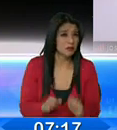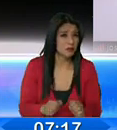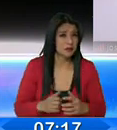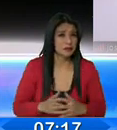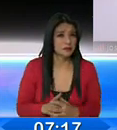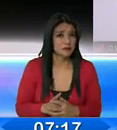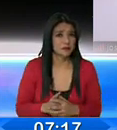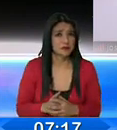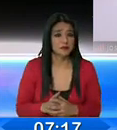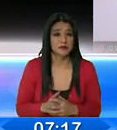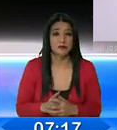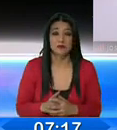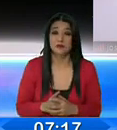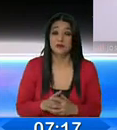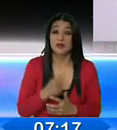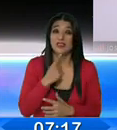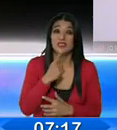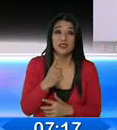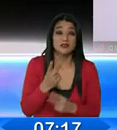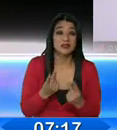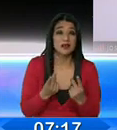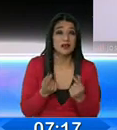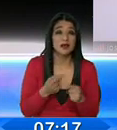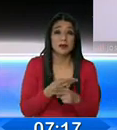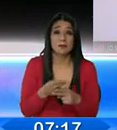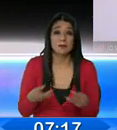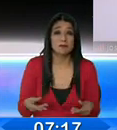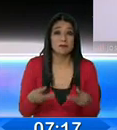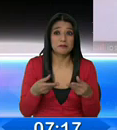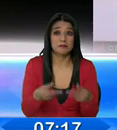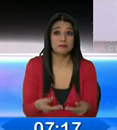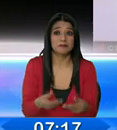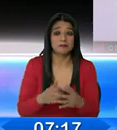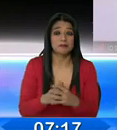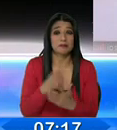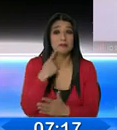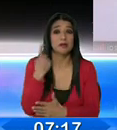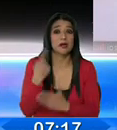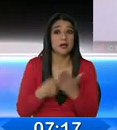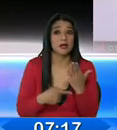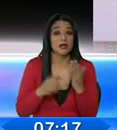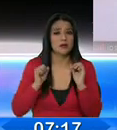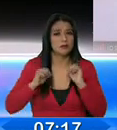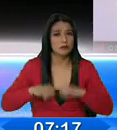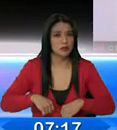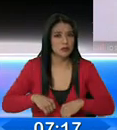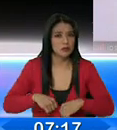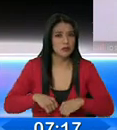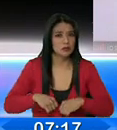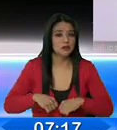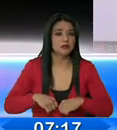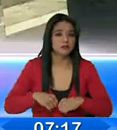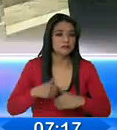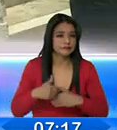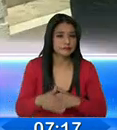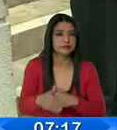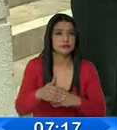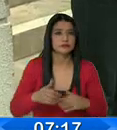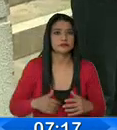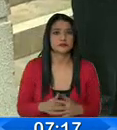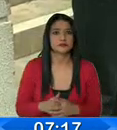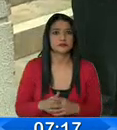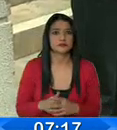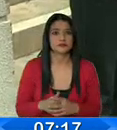pedimos que sea lo más pronto posible para que el dictamen sea de forma definitiva. Desde